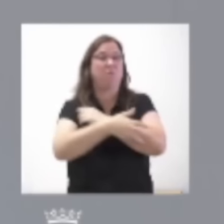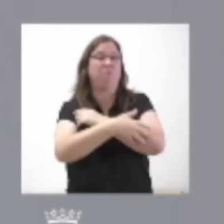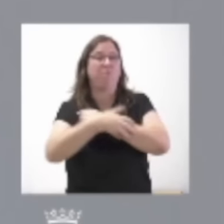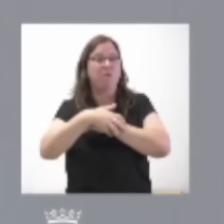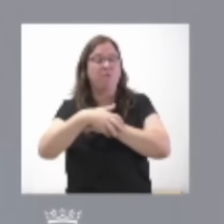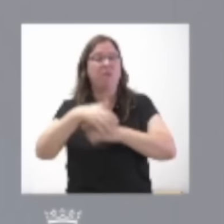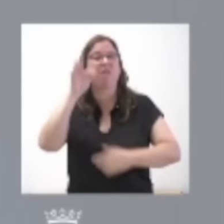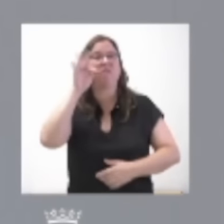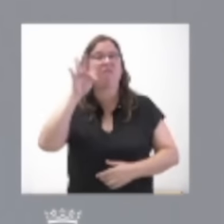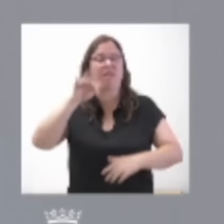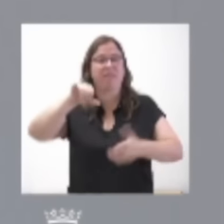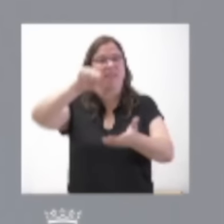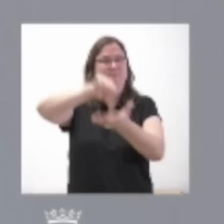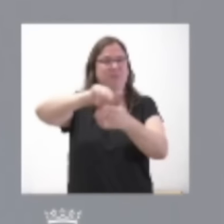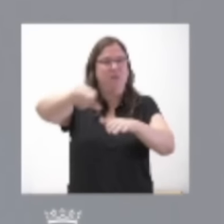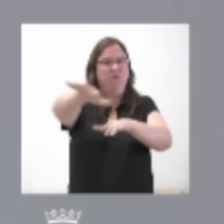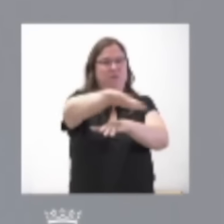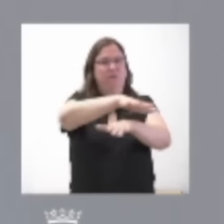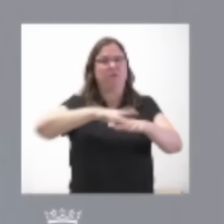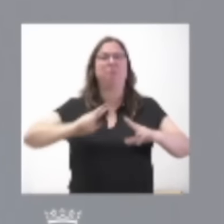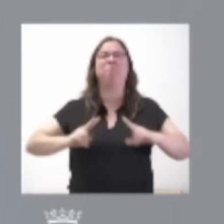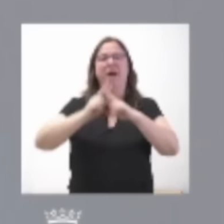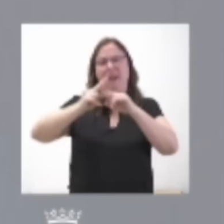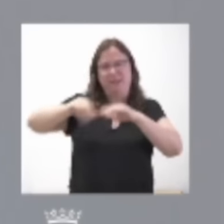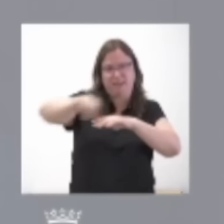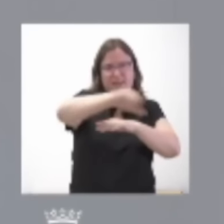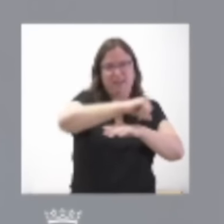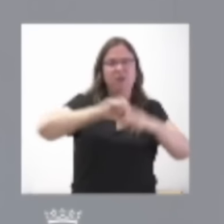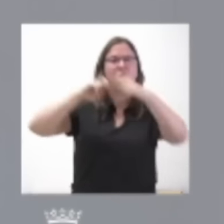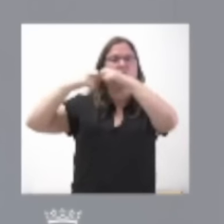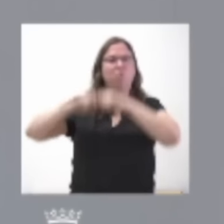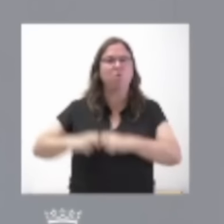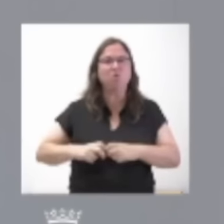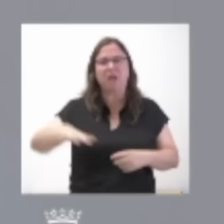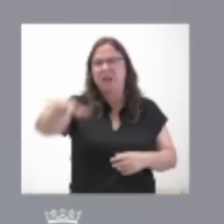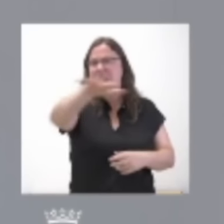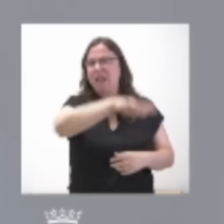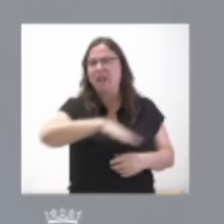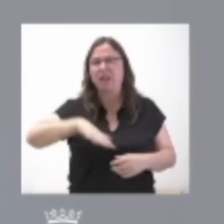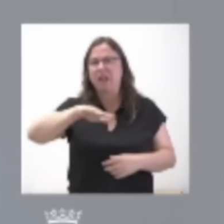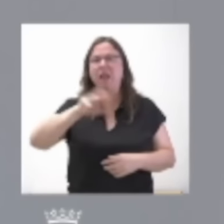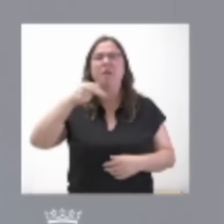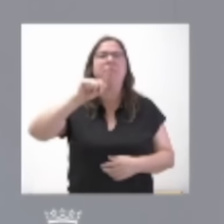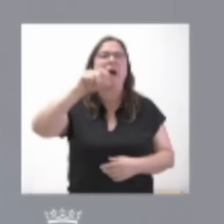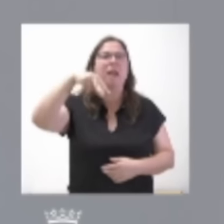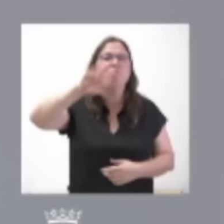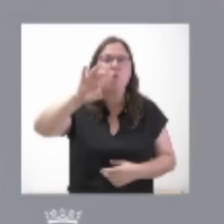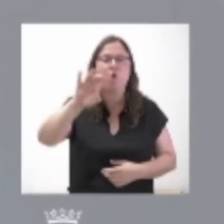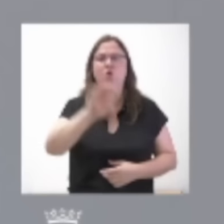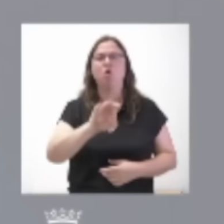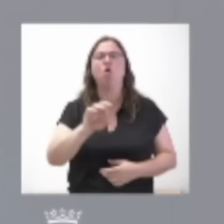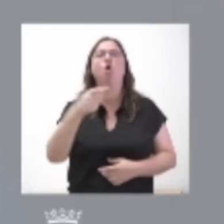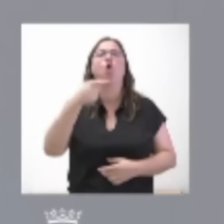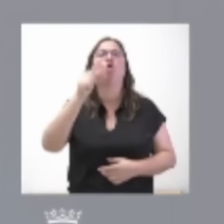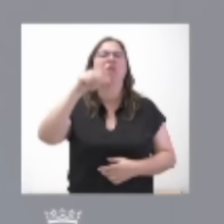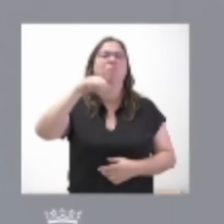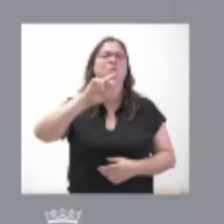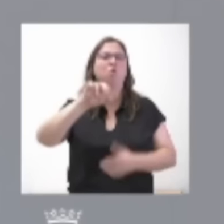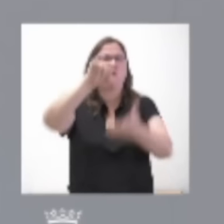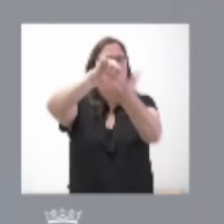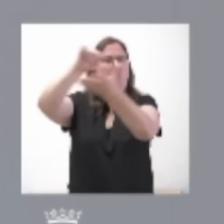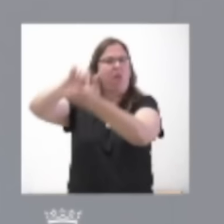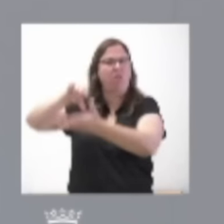la periferia, del extrarradio de París, de Bruselas, de Malmo, de Gotemburgo y de tantas